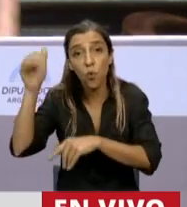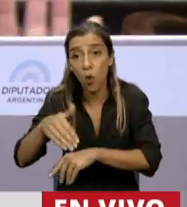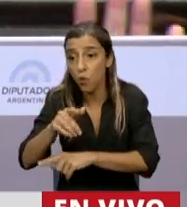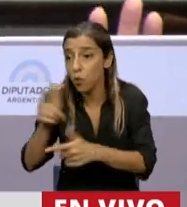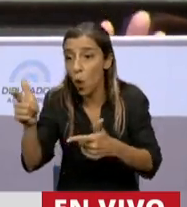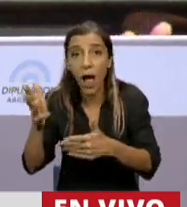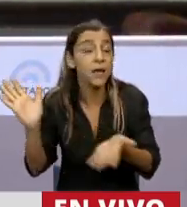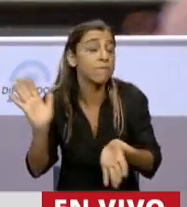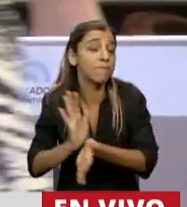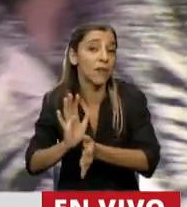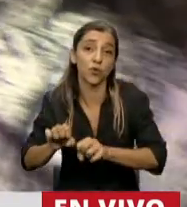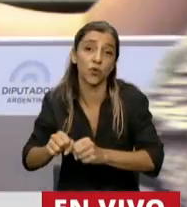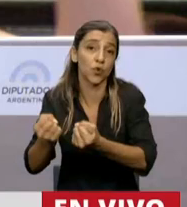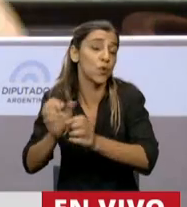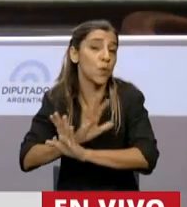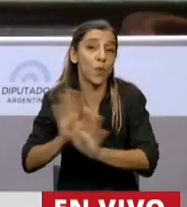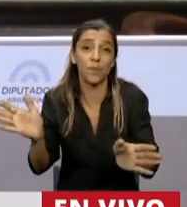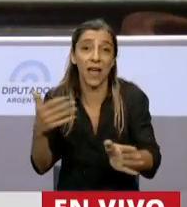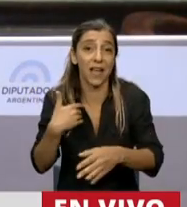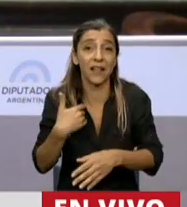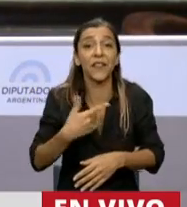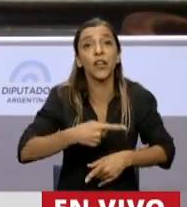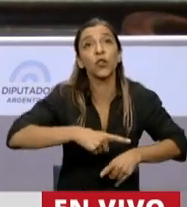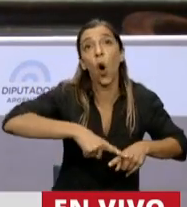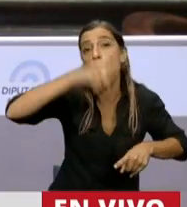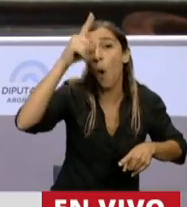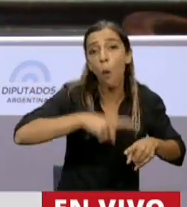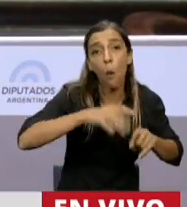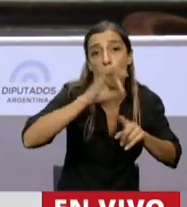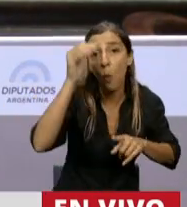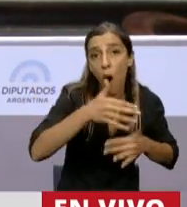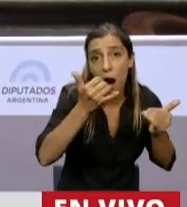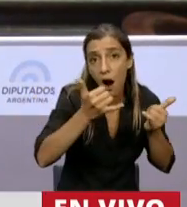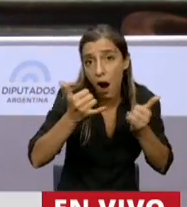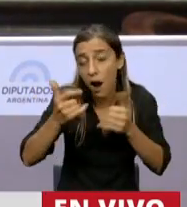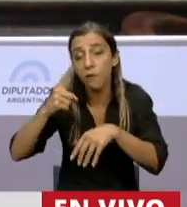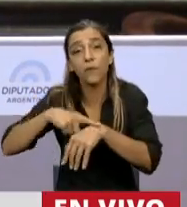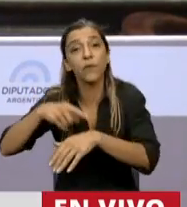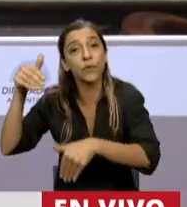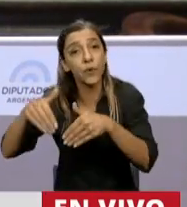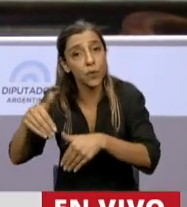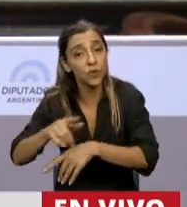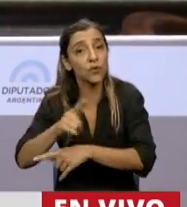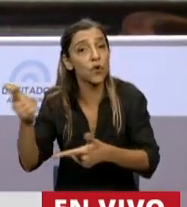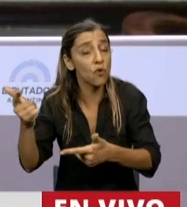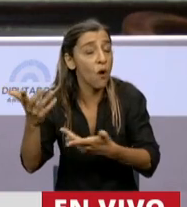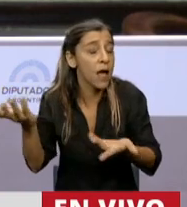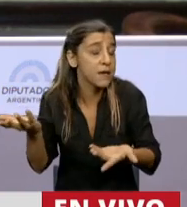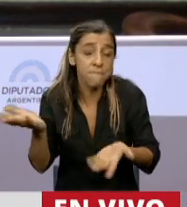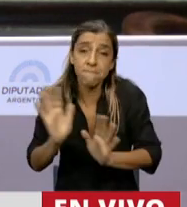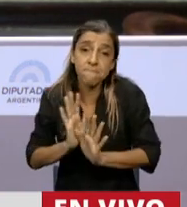votando, por más que haya habido quórum durante gran parte del día. Si justo al momento que se tiene que votar no hay quórum, no se puede